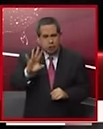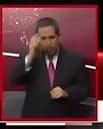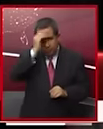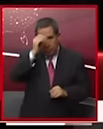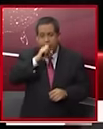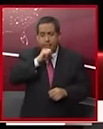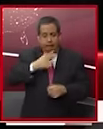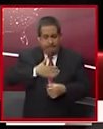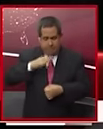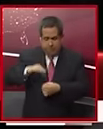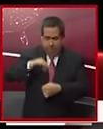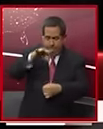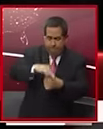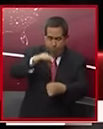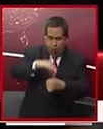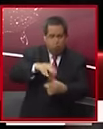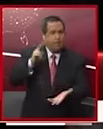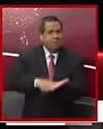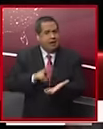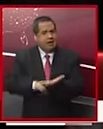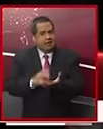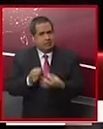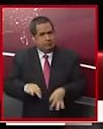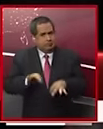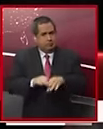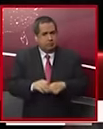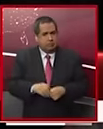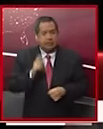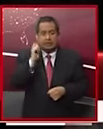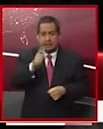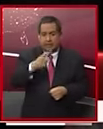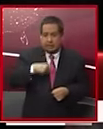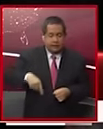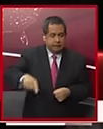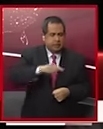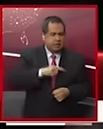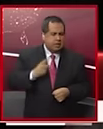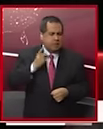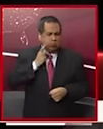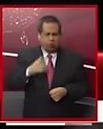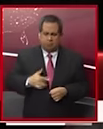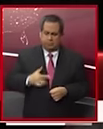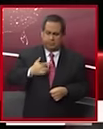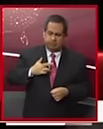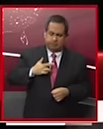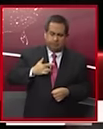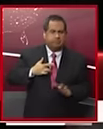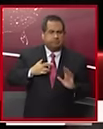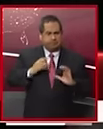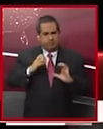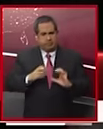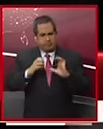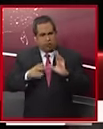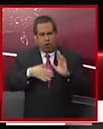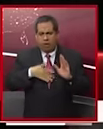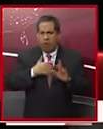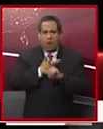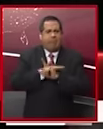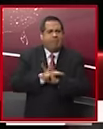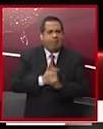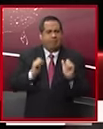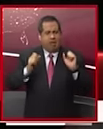del voto. Es muy importante que el legislador sea preservado en su libertad.